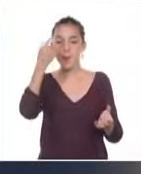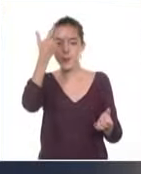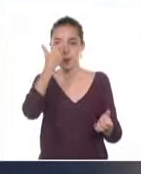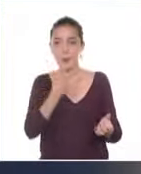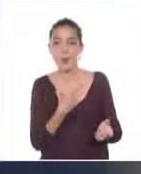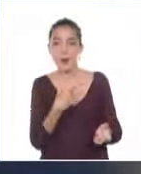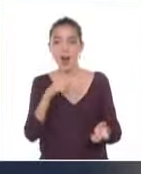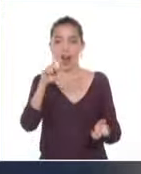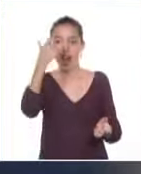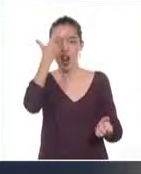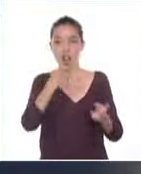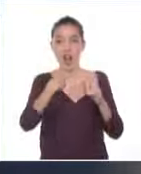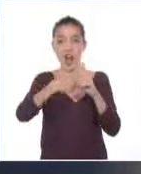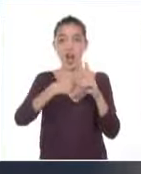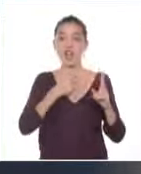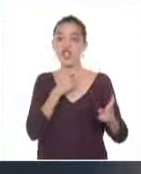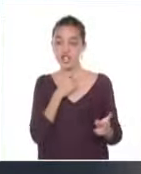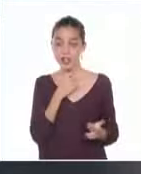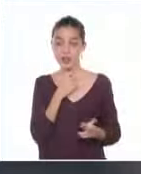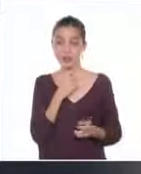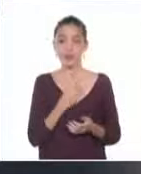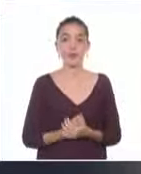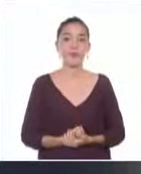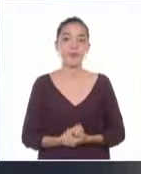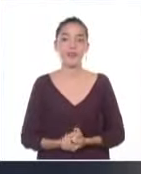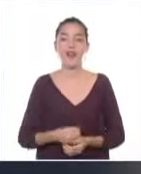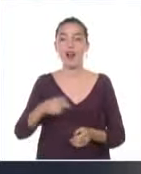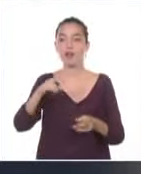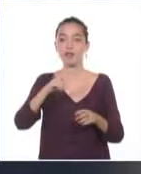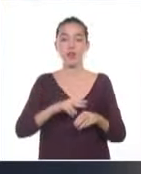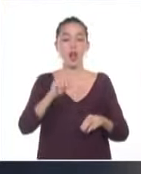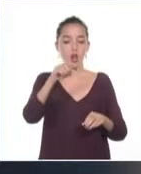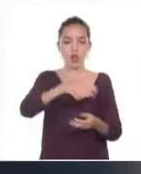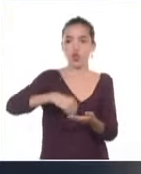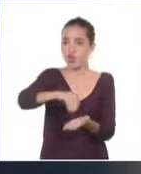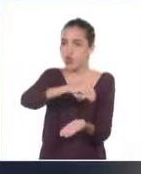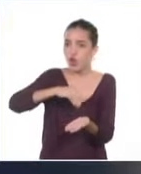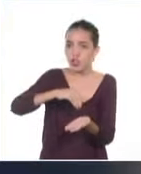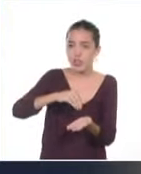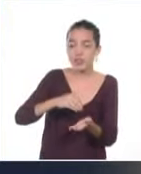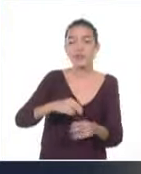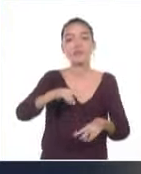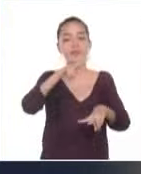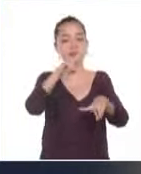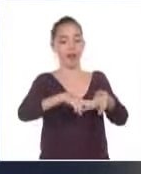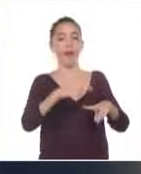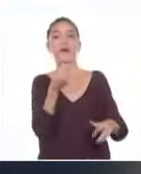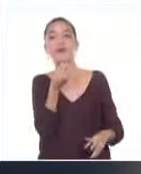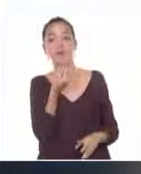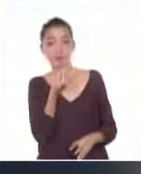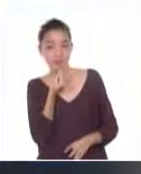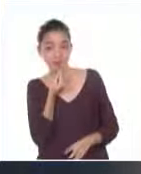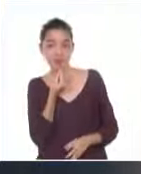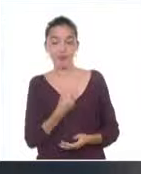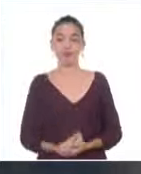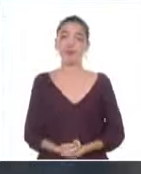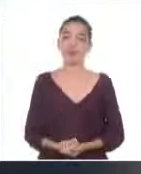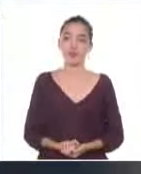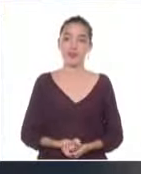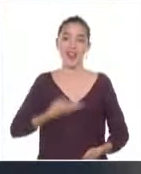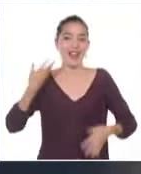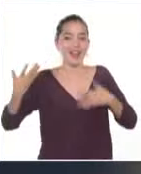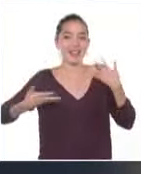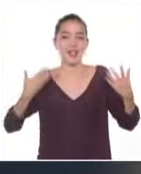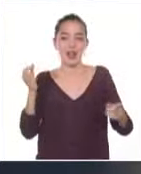Las expresiones de la cultura popular, como la rumba y las comparsas tradicionales, protagonizan la jornada. Las actividades comenzaron esta mañana con